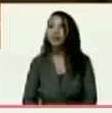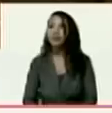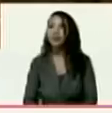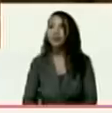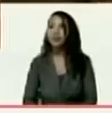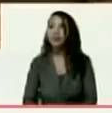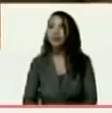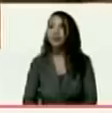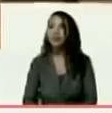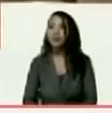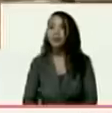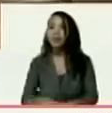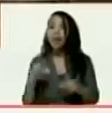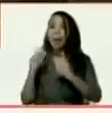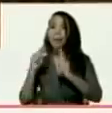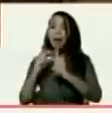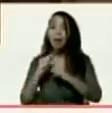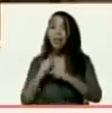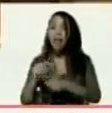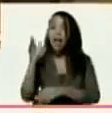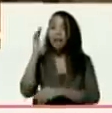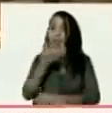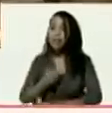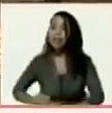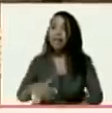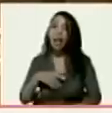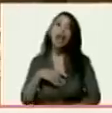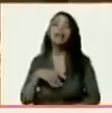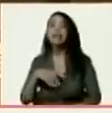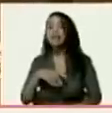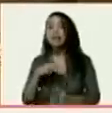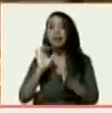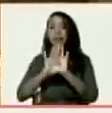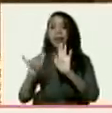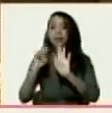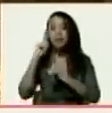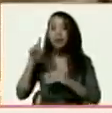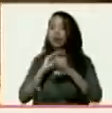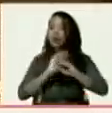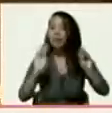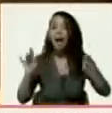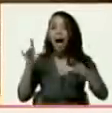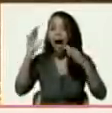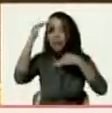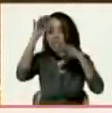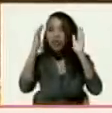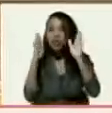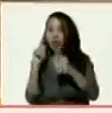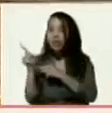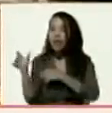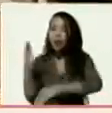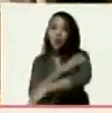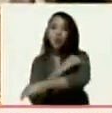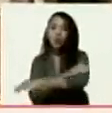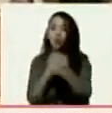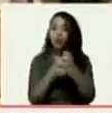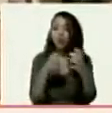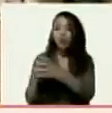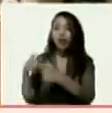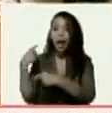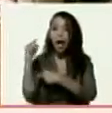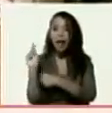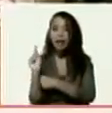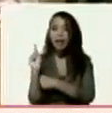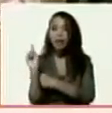Eran las palabras del presidente de la Asamblea Nacional Constituyente, Diosdado Cabello, quien hacía un llamado de atención a los sectores opositores que se encuentran en pugna